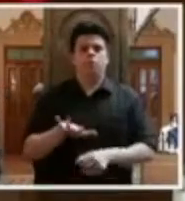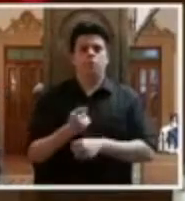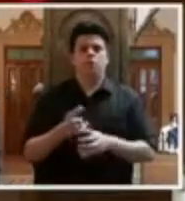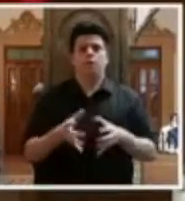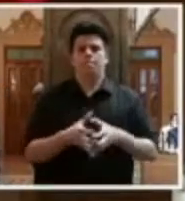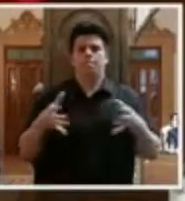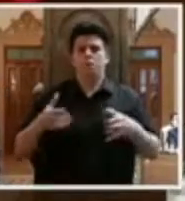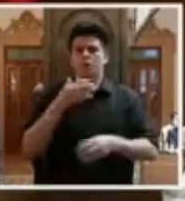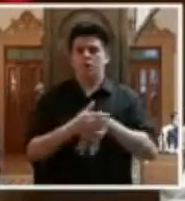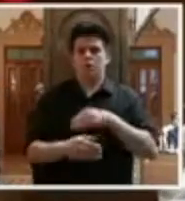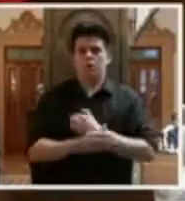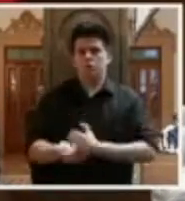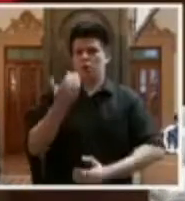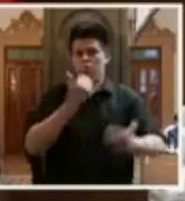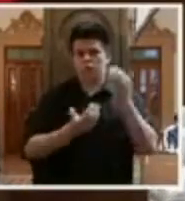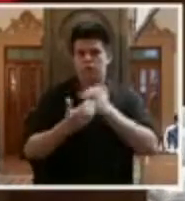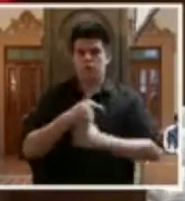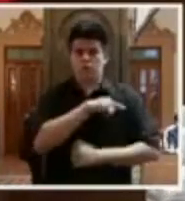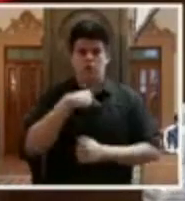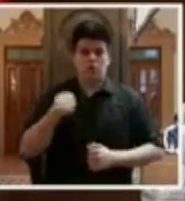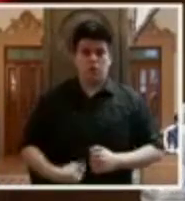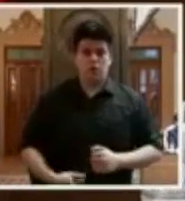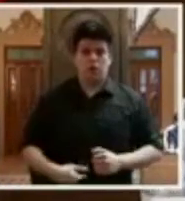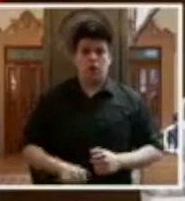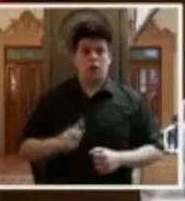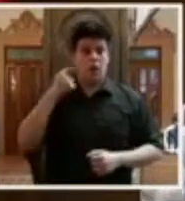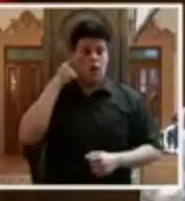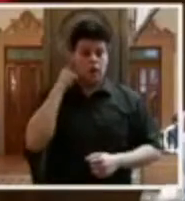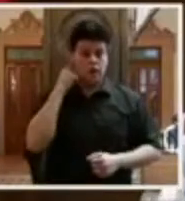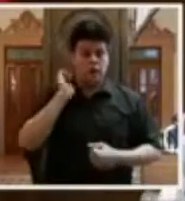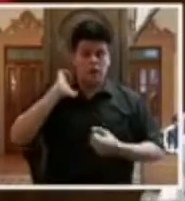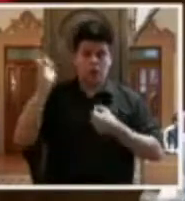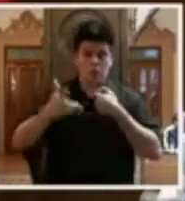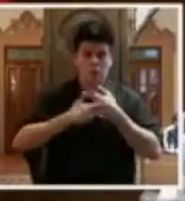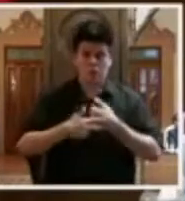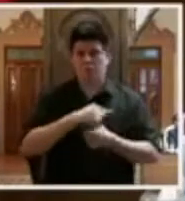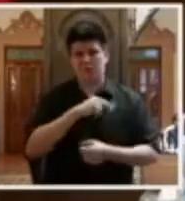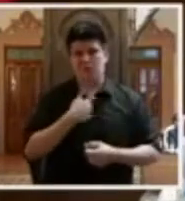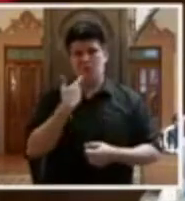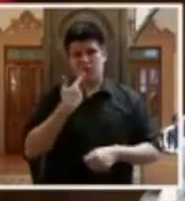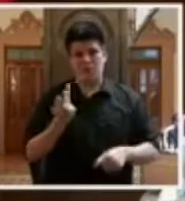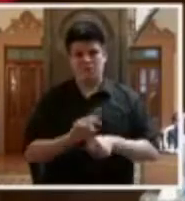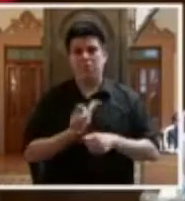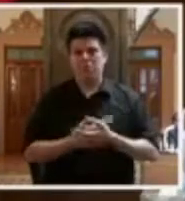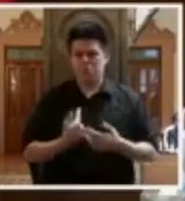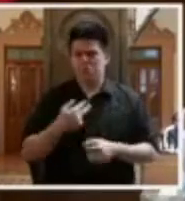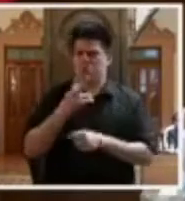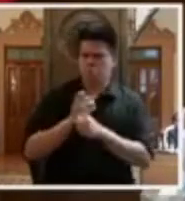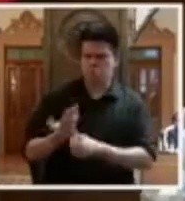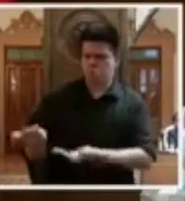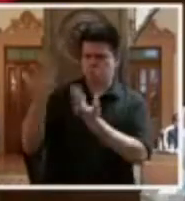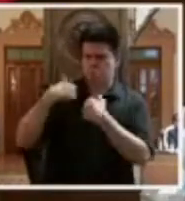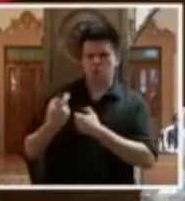de los insumos de Asia y de Europa en ese sentido, y no queremos que eso pase. Entonces lo invitamos y él está de acuerdo en sumarse